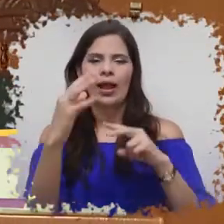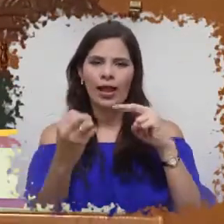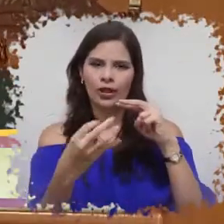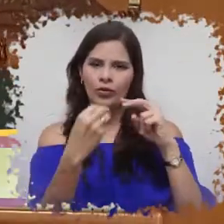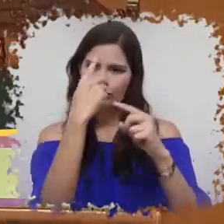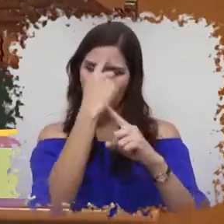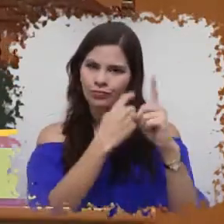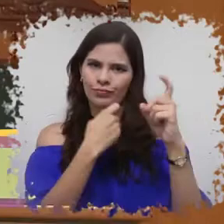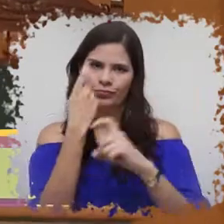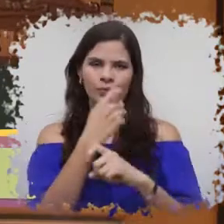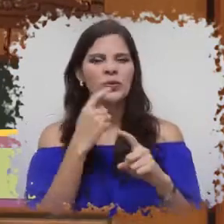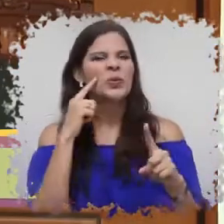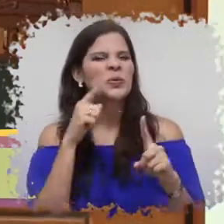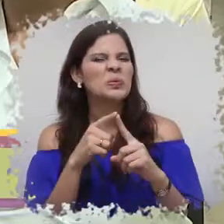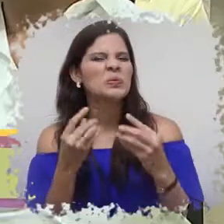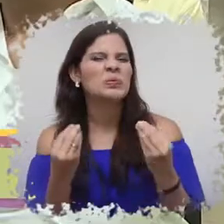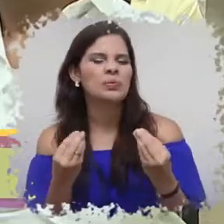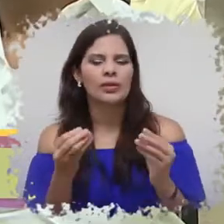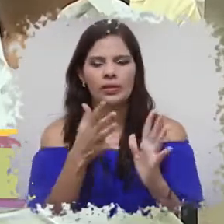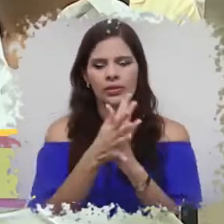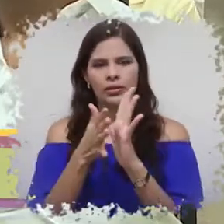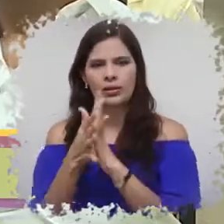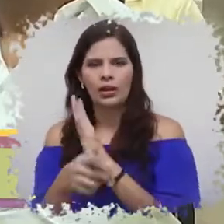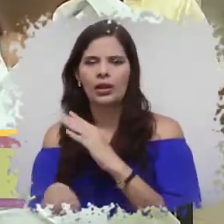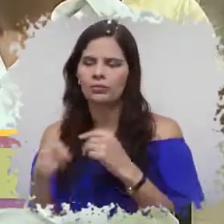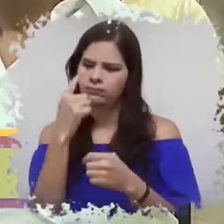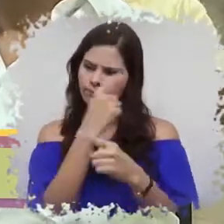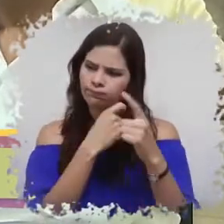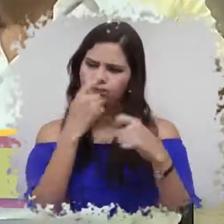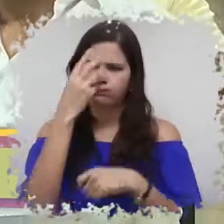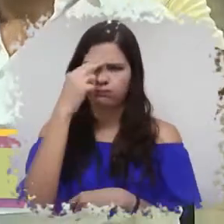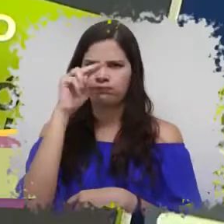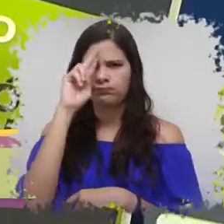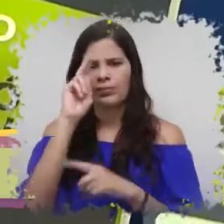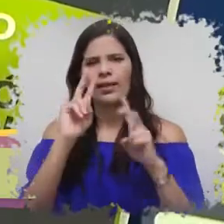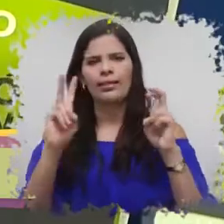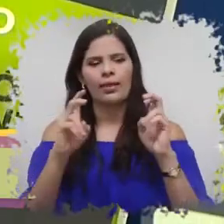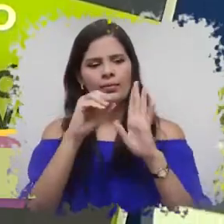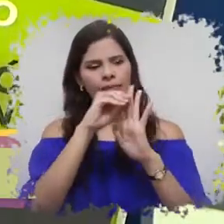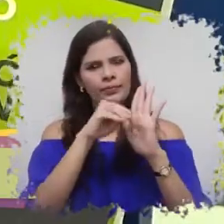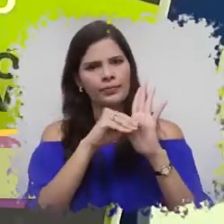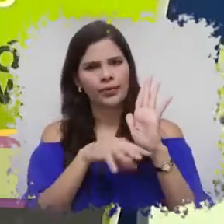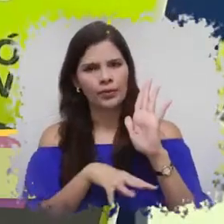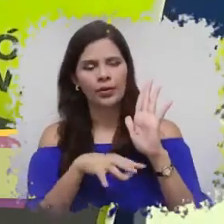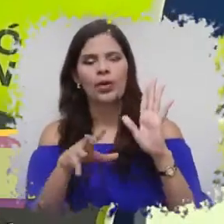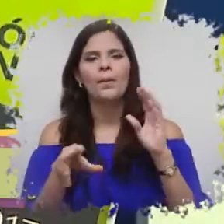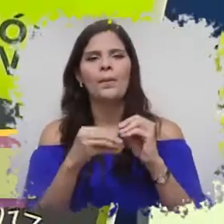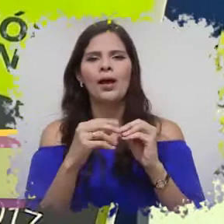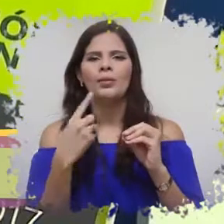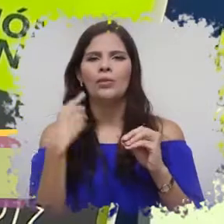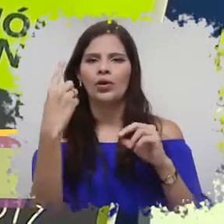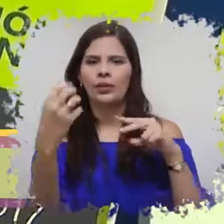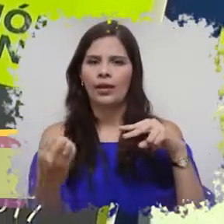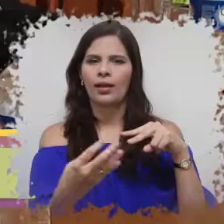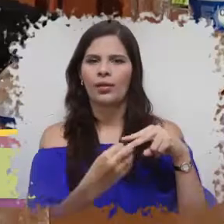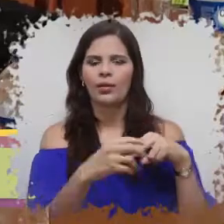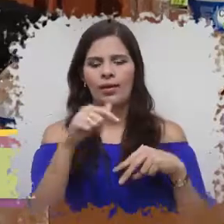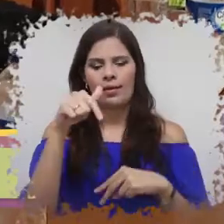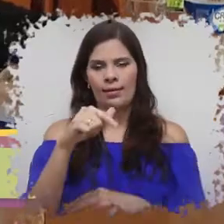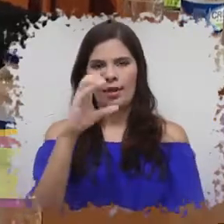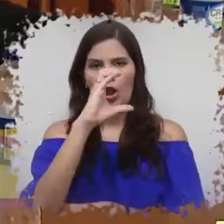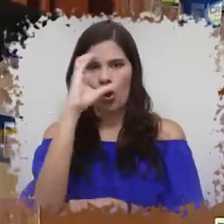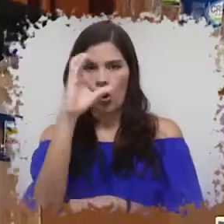de Educación y Pensamiento, cuyo objetivo fue propiciar espacios de reflexión e interpretación en torno al currículo y las